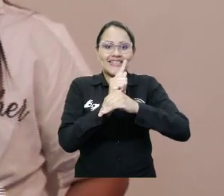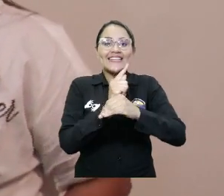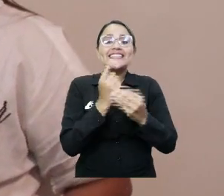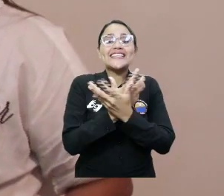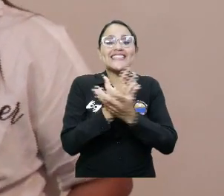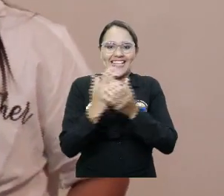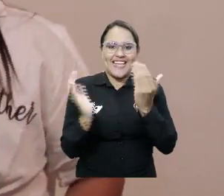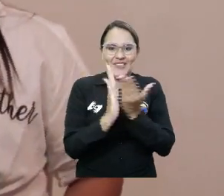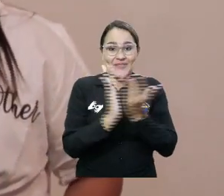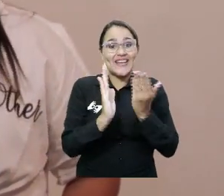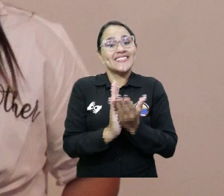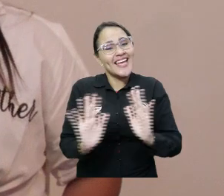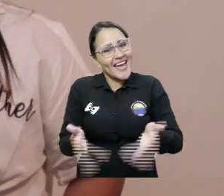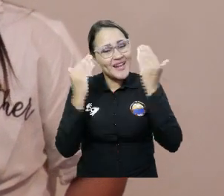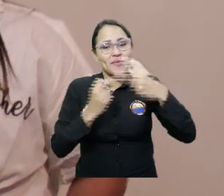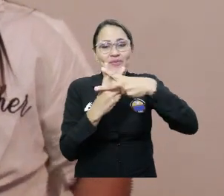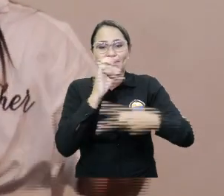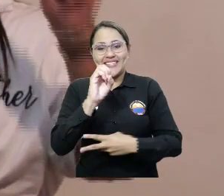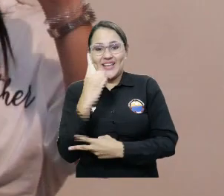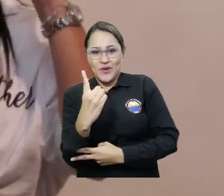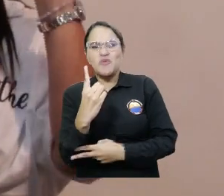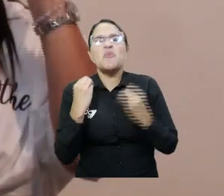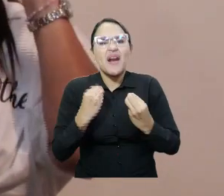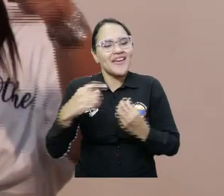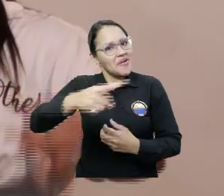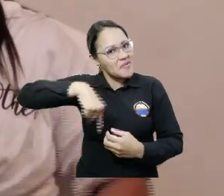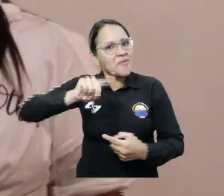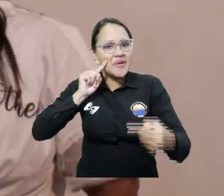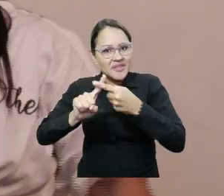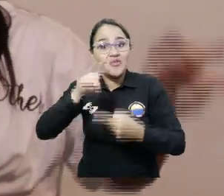este 25 de octubre a marcar 01 en el tarjetón. Para trabajar en pro de